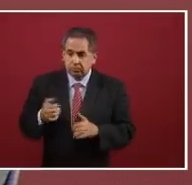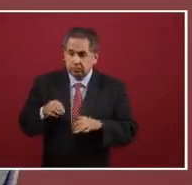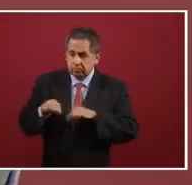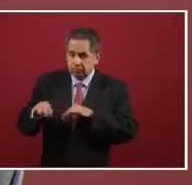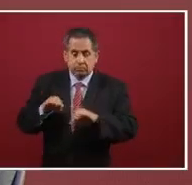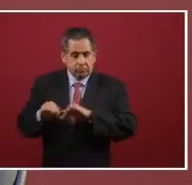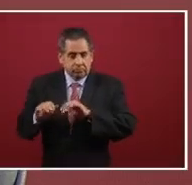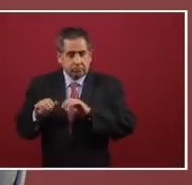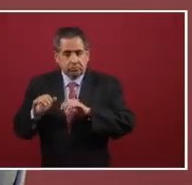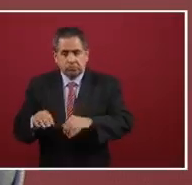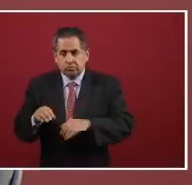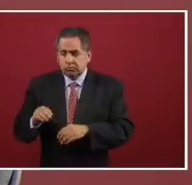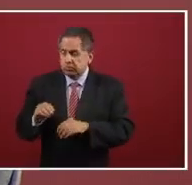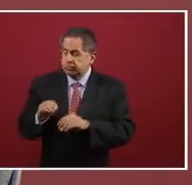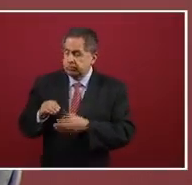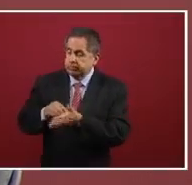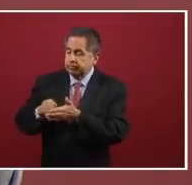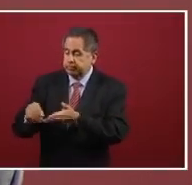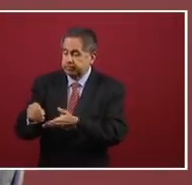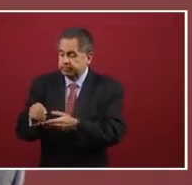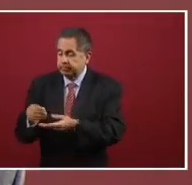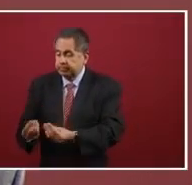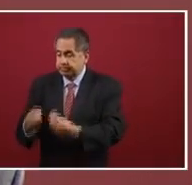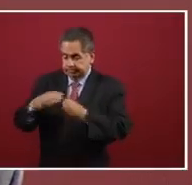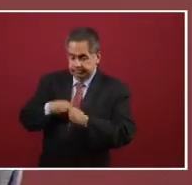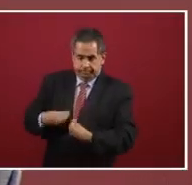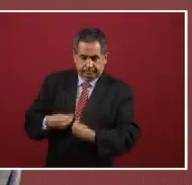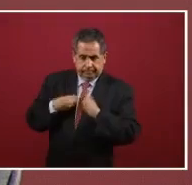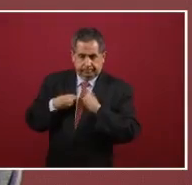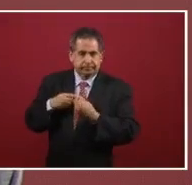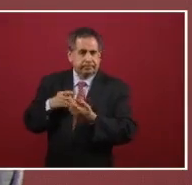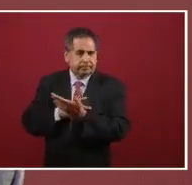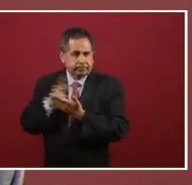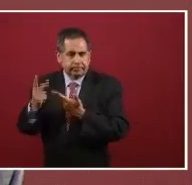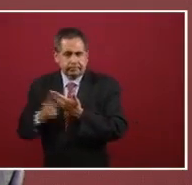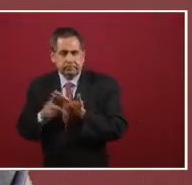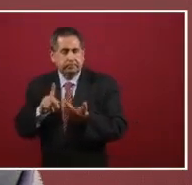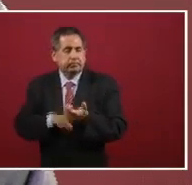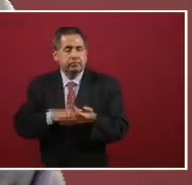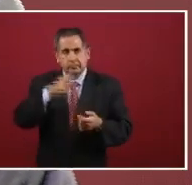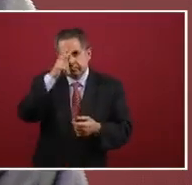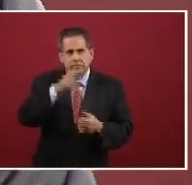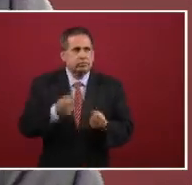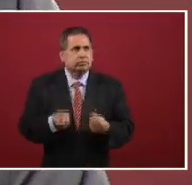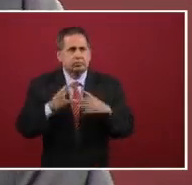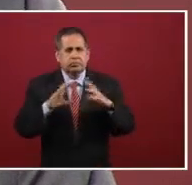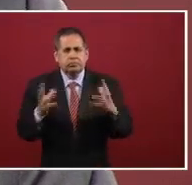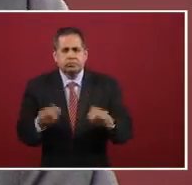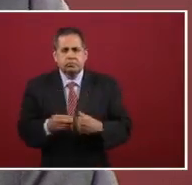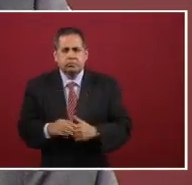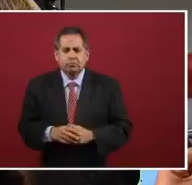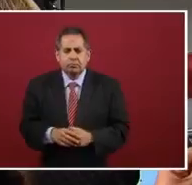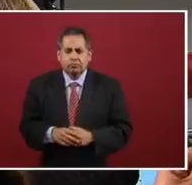trabajando, Sembrando Vida, en México,